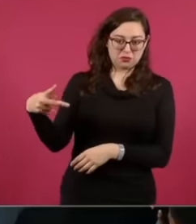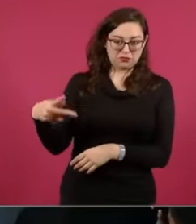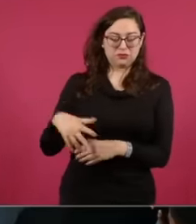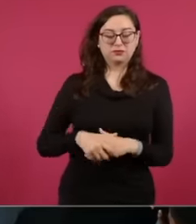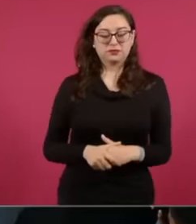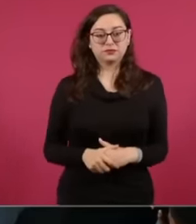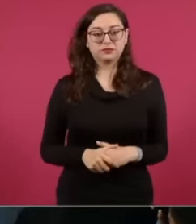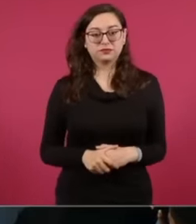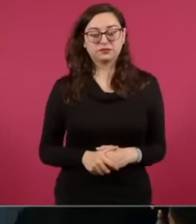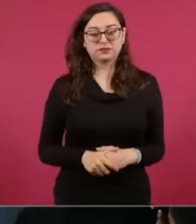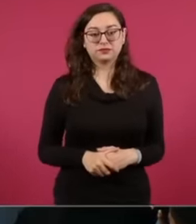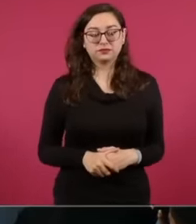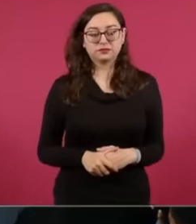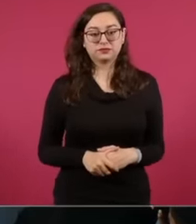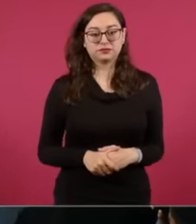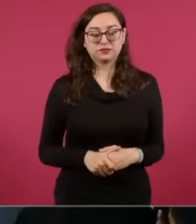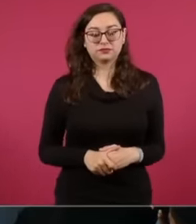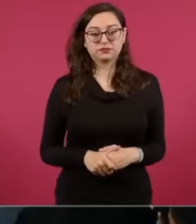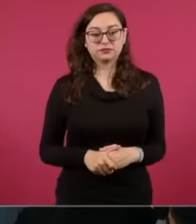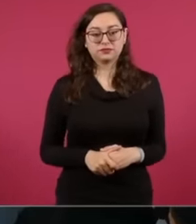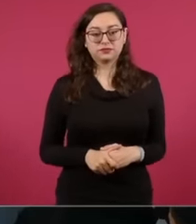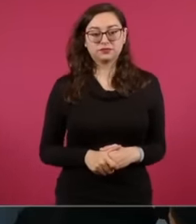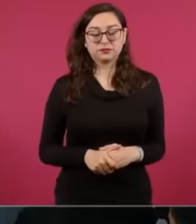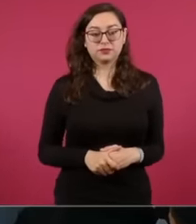el franco suizo, sí.